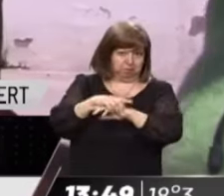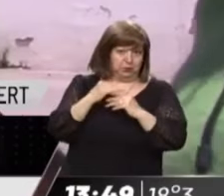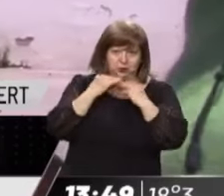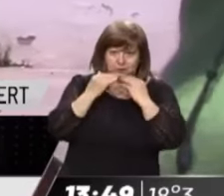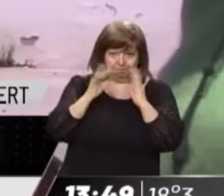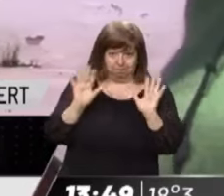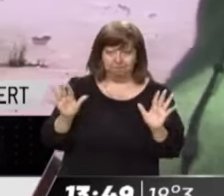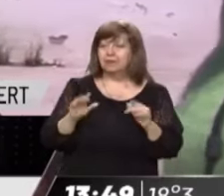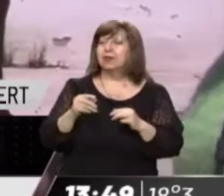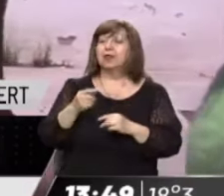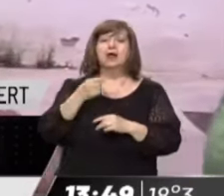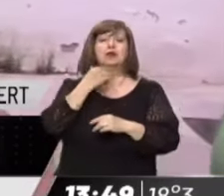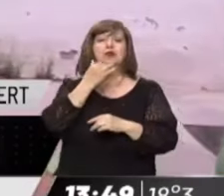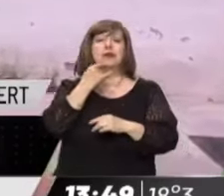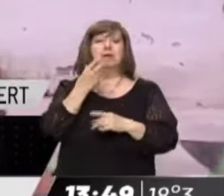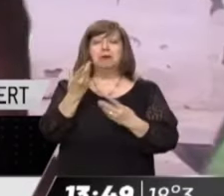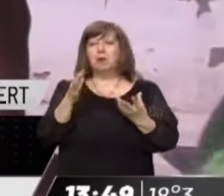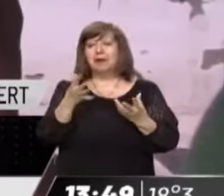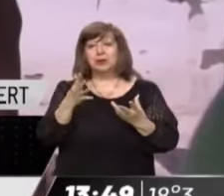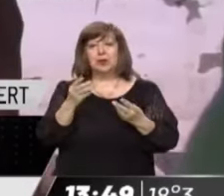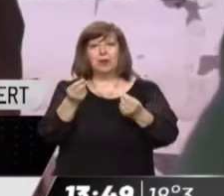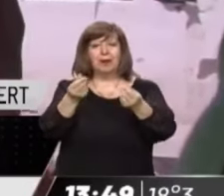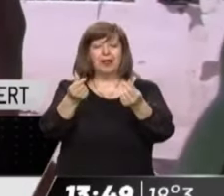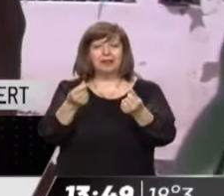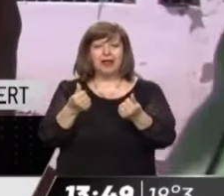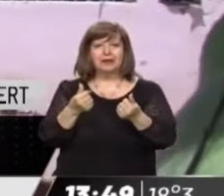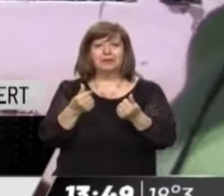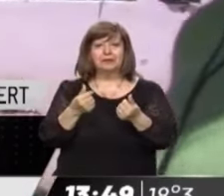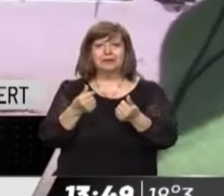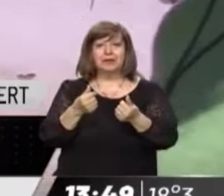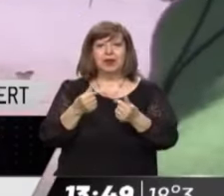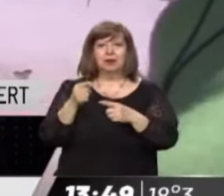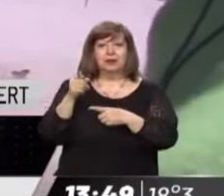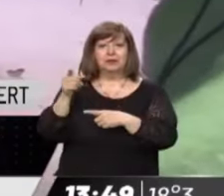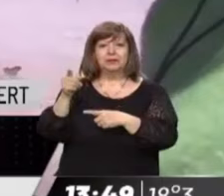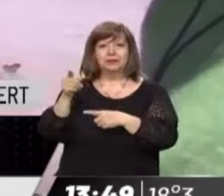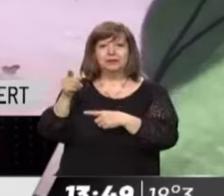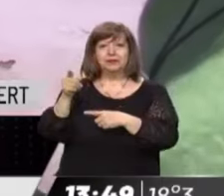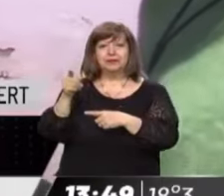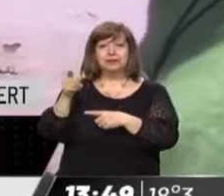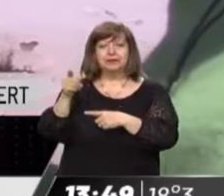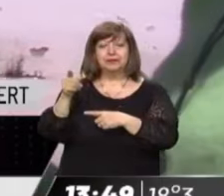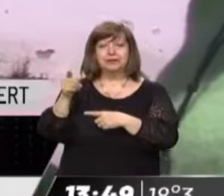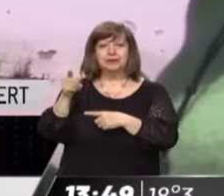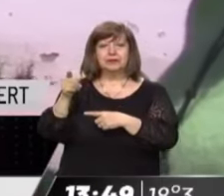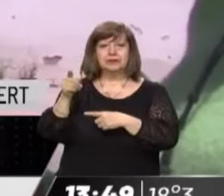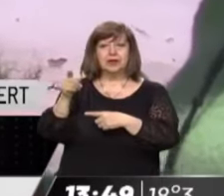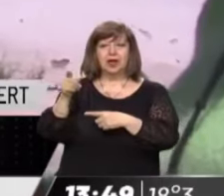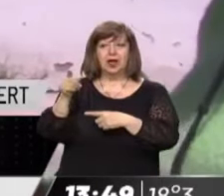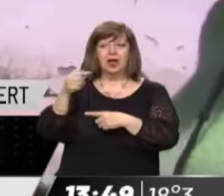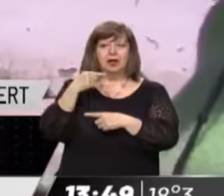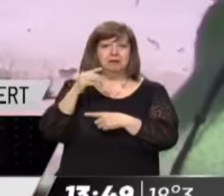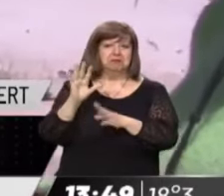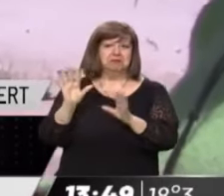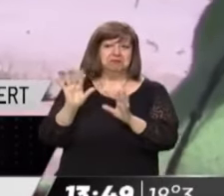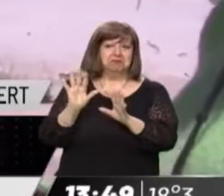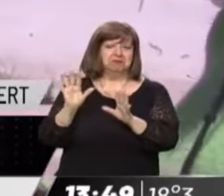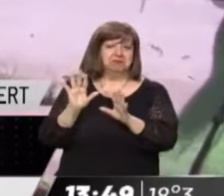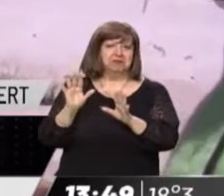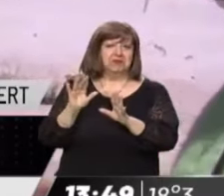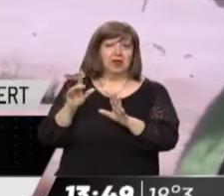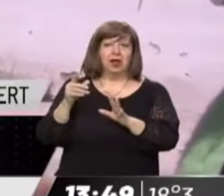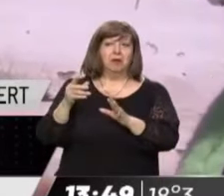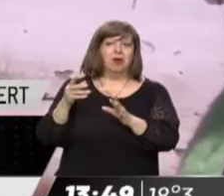no saen de cuánto es aproximadamente porque se habla es entre 50 y 100000 pesos no no a nosotros no nos han dado monto nos han pedido que